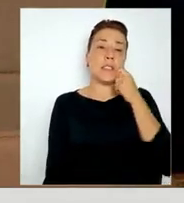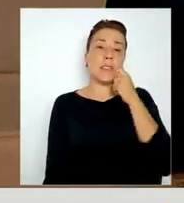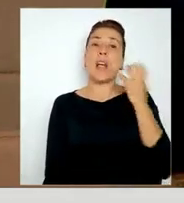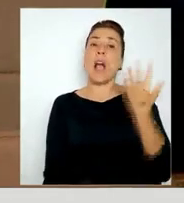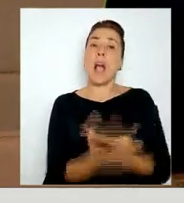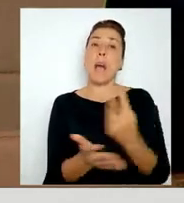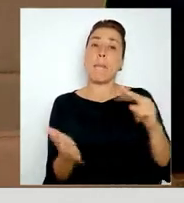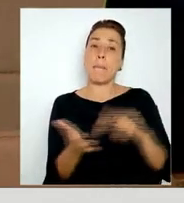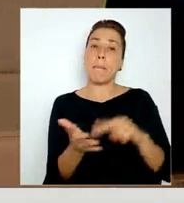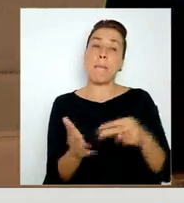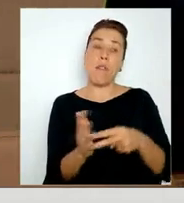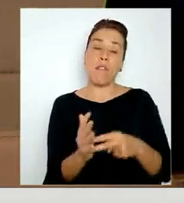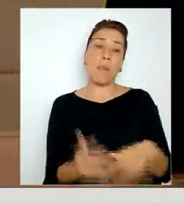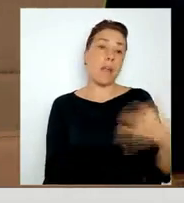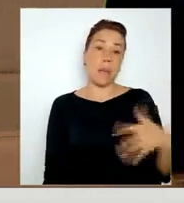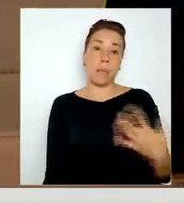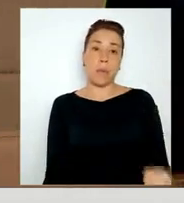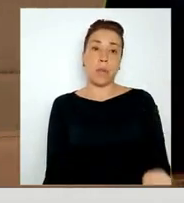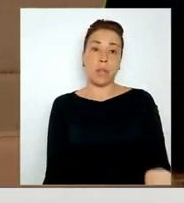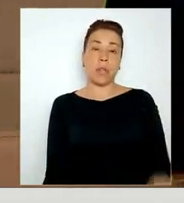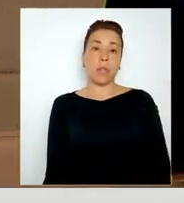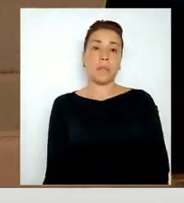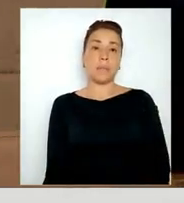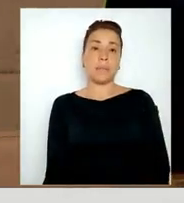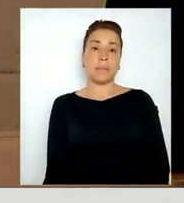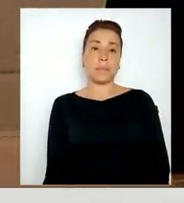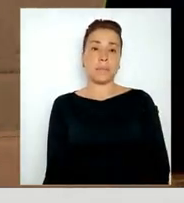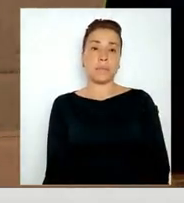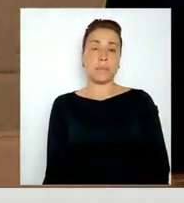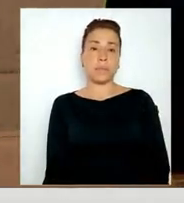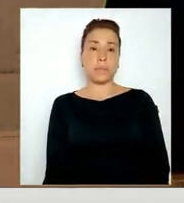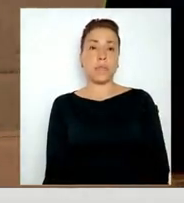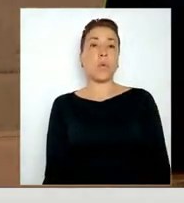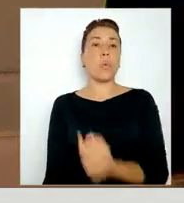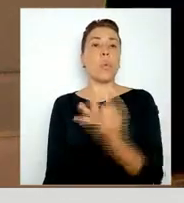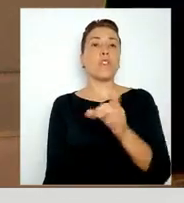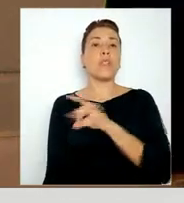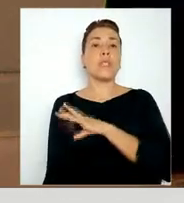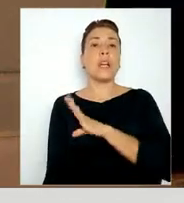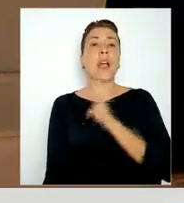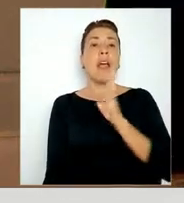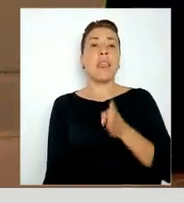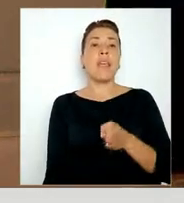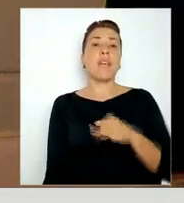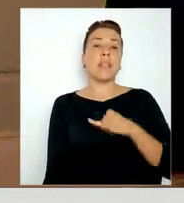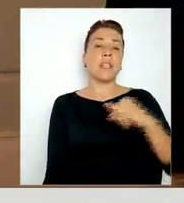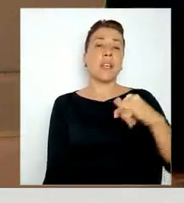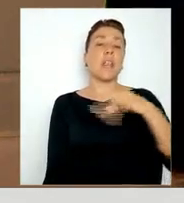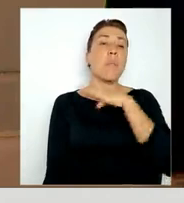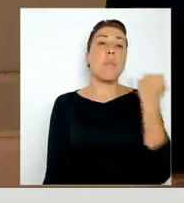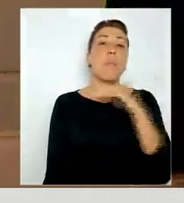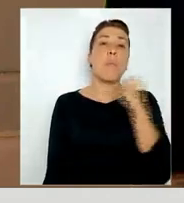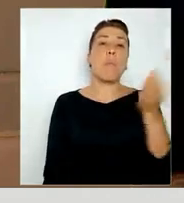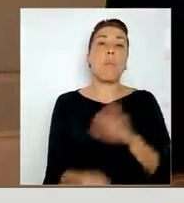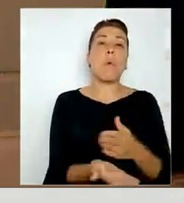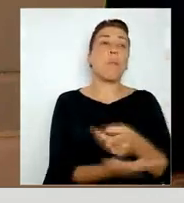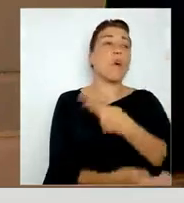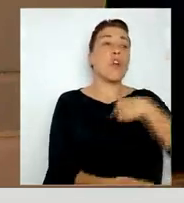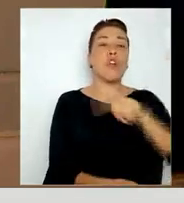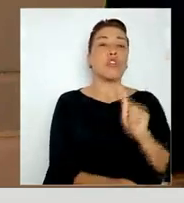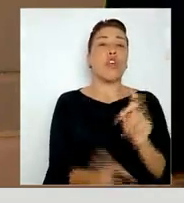tenemos un problema no menor Cuántos chilenos van a tener que seguir falleciendo porque no somos capaces